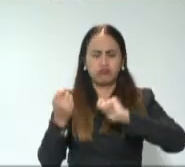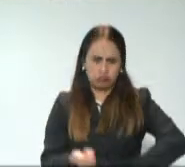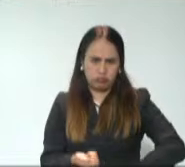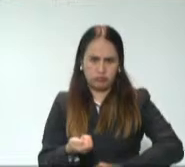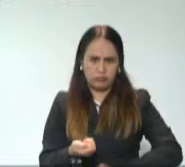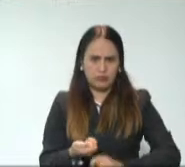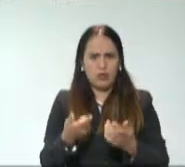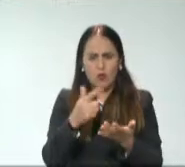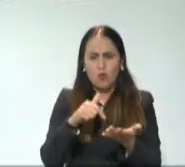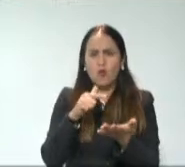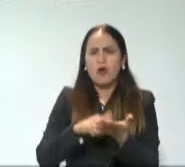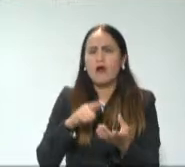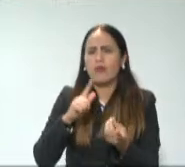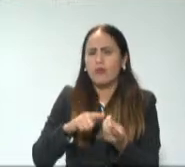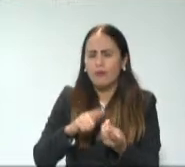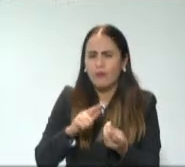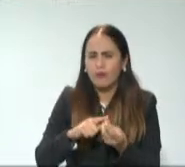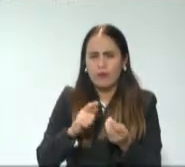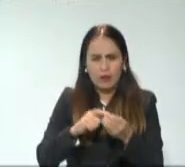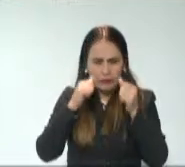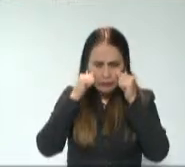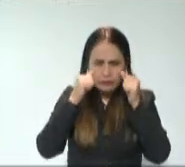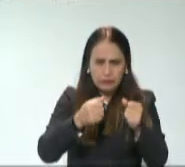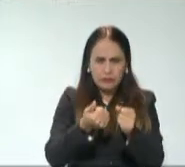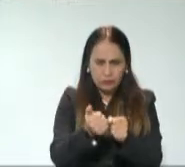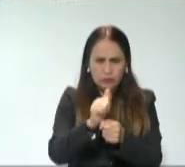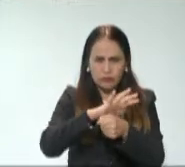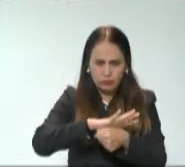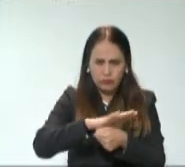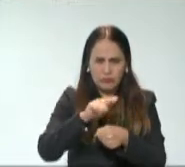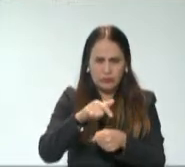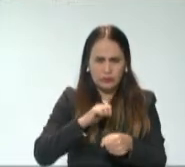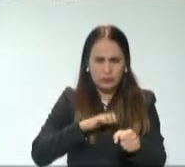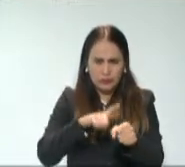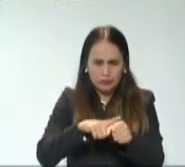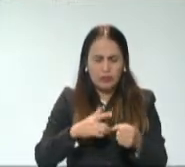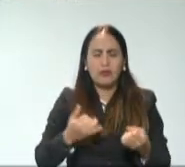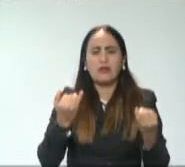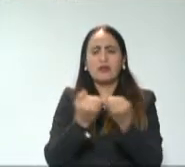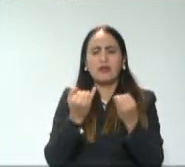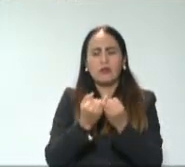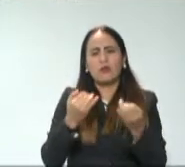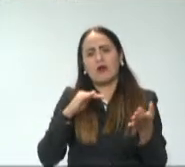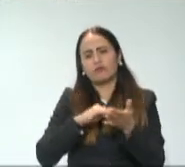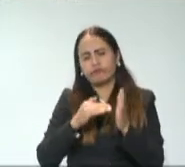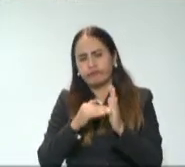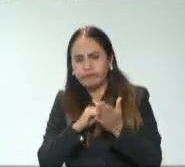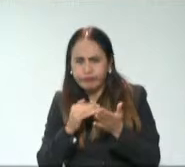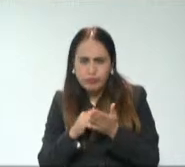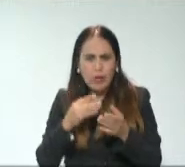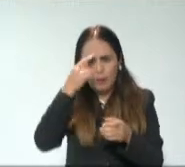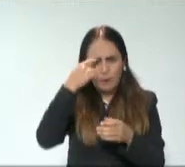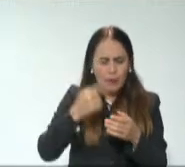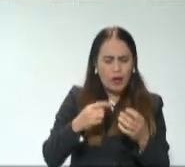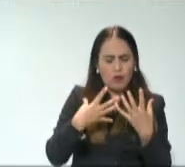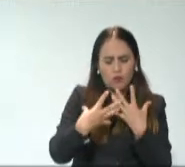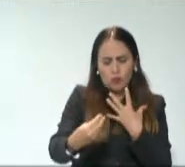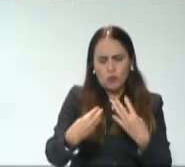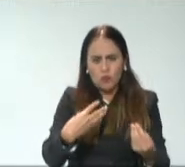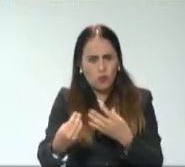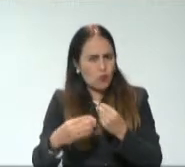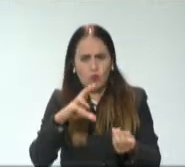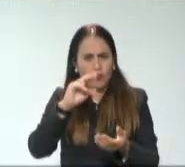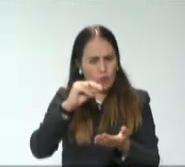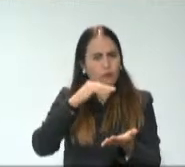también todas las estrategias que se han ido implementando para romper las cadenas de de contagio